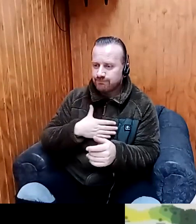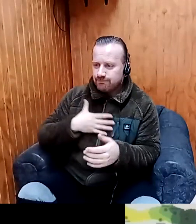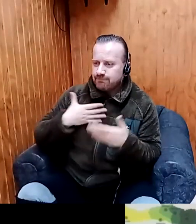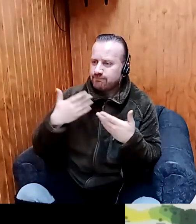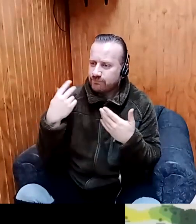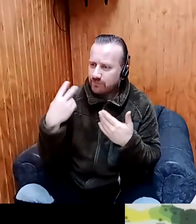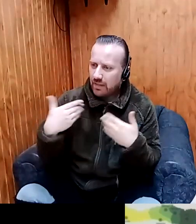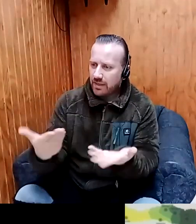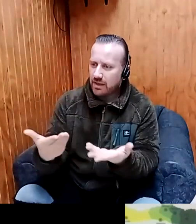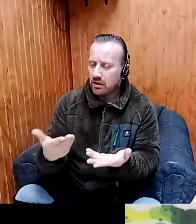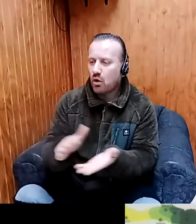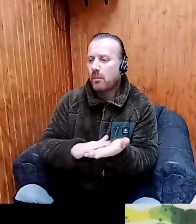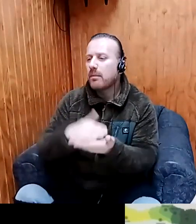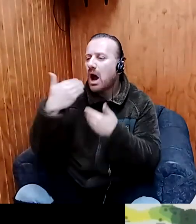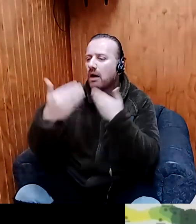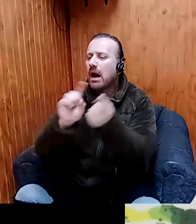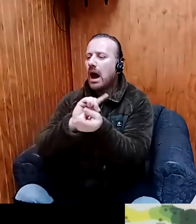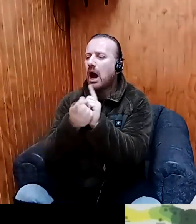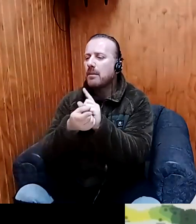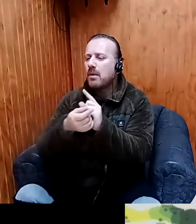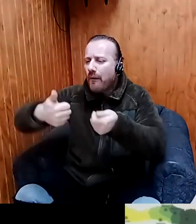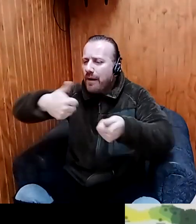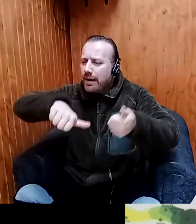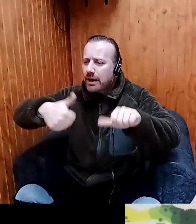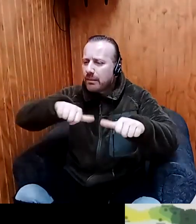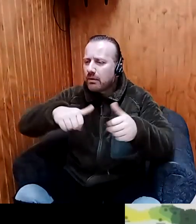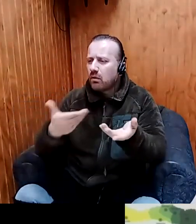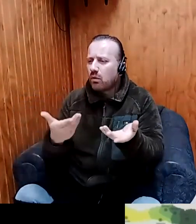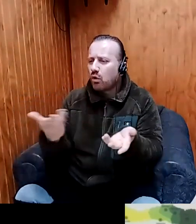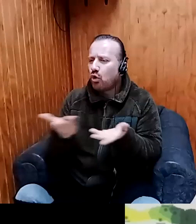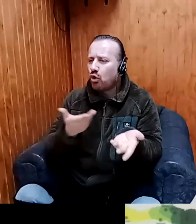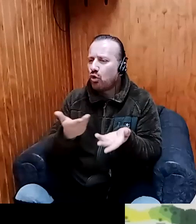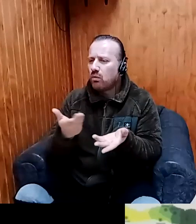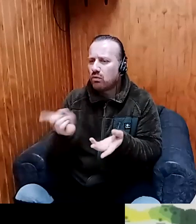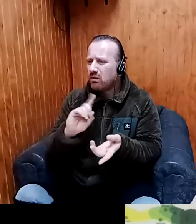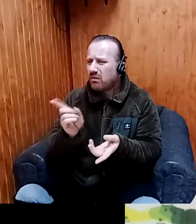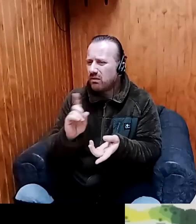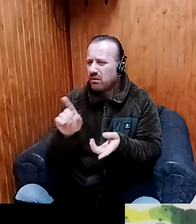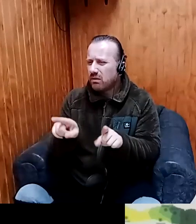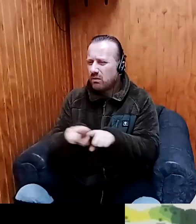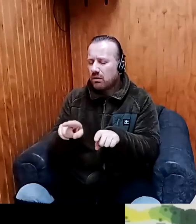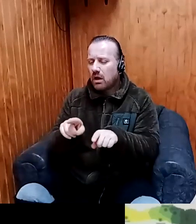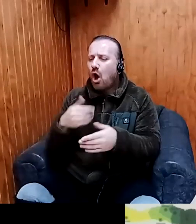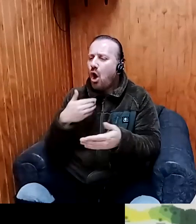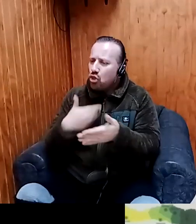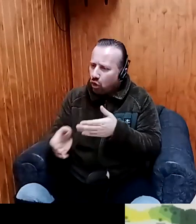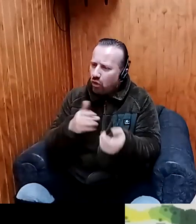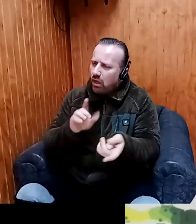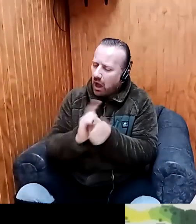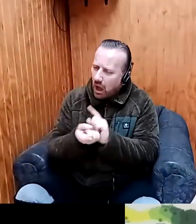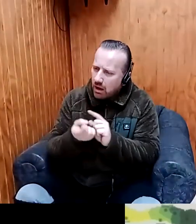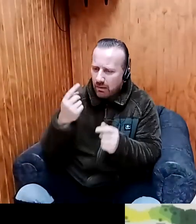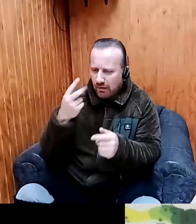cuando hablamos de cambio químico, no tiene sentido hablar de cambio de químico en abstracto, sino dónde se producen los